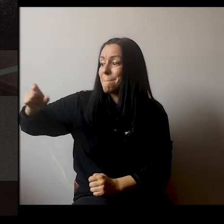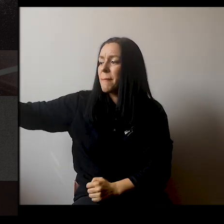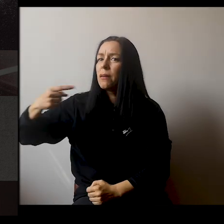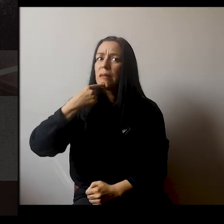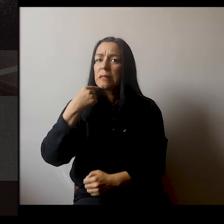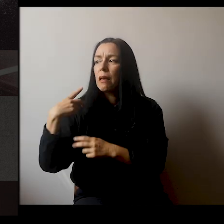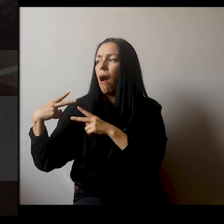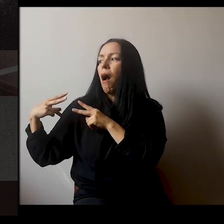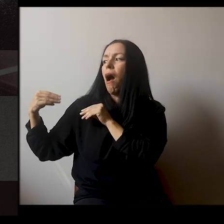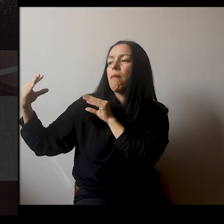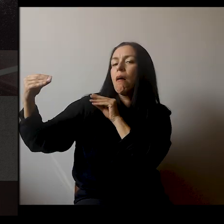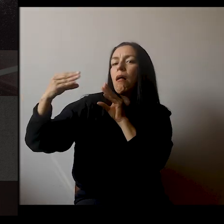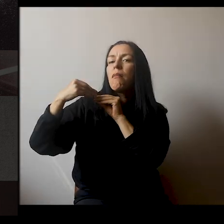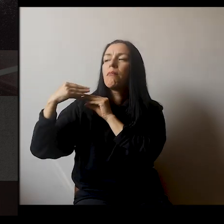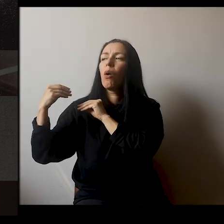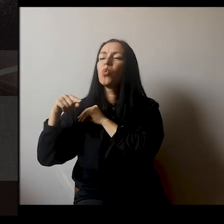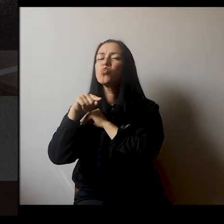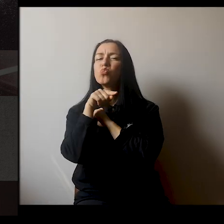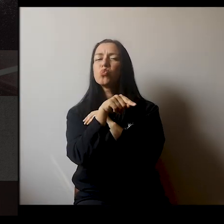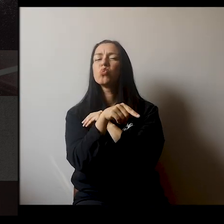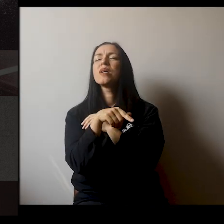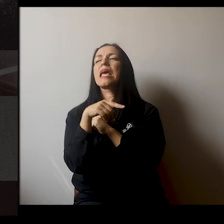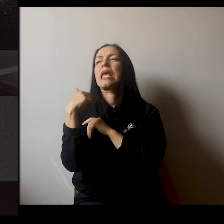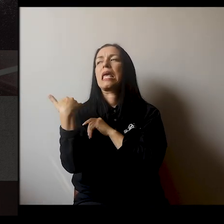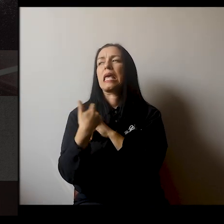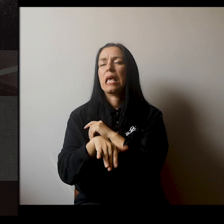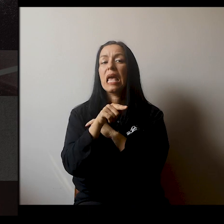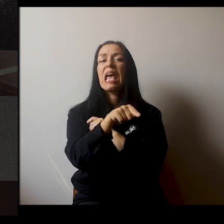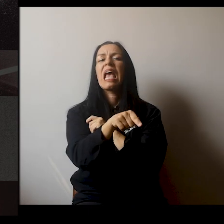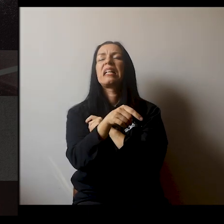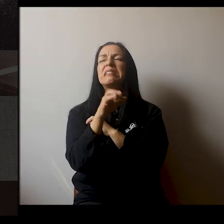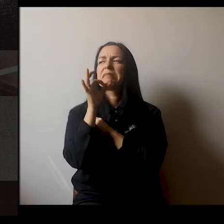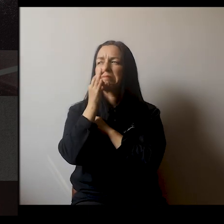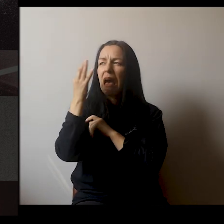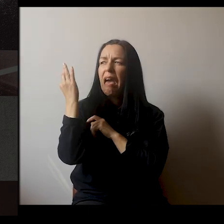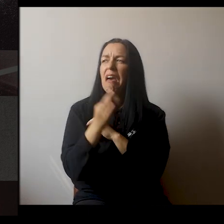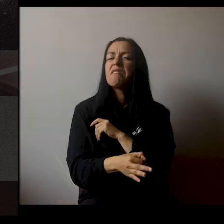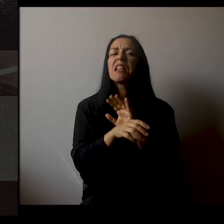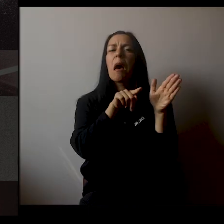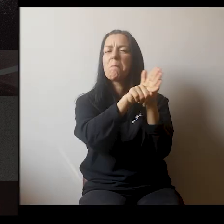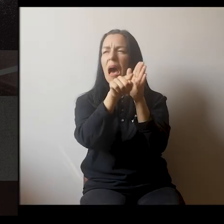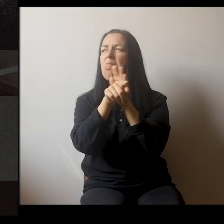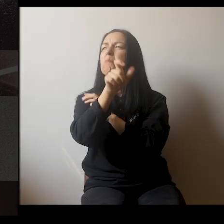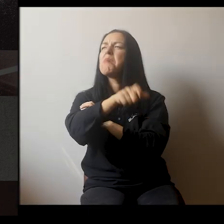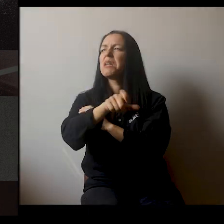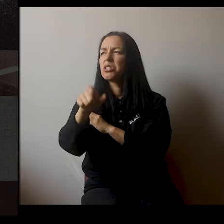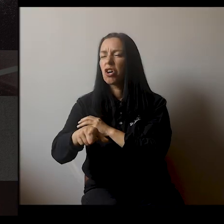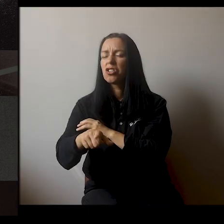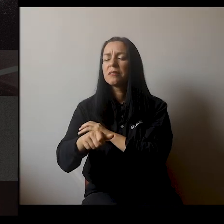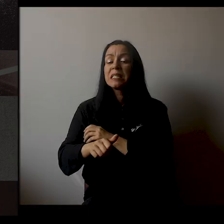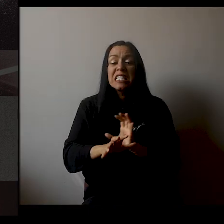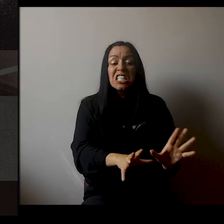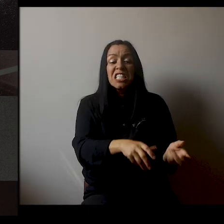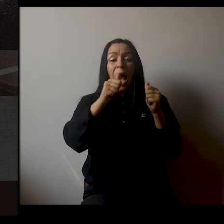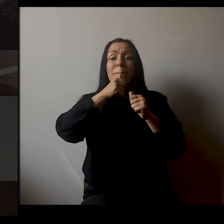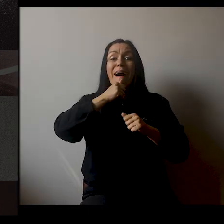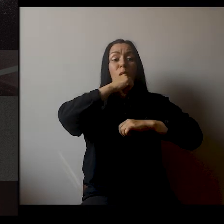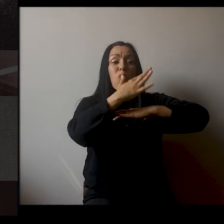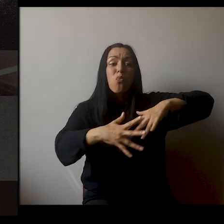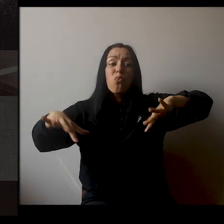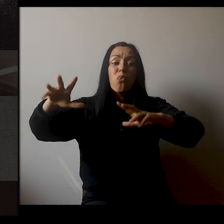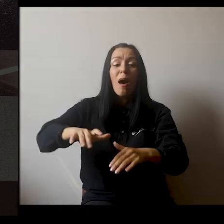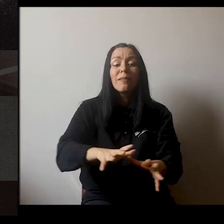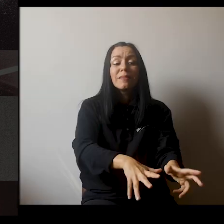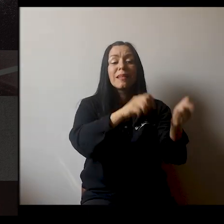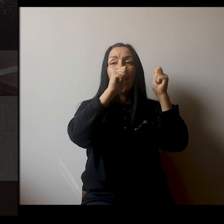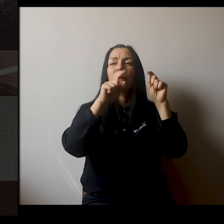su mano, se decían unos a otros, sin duda este tipo es un asesino, y aunque se salvó del mar,